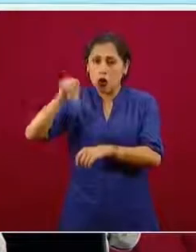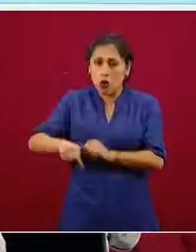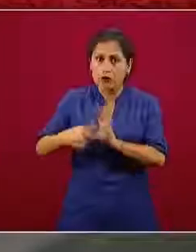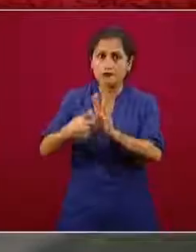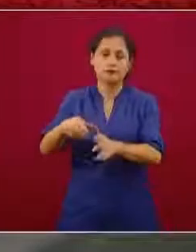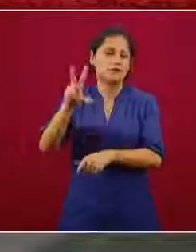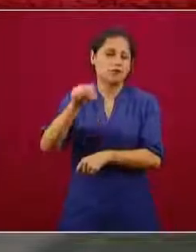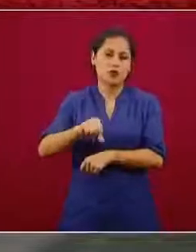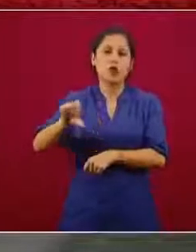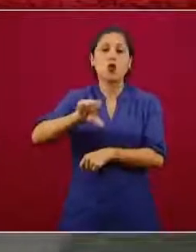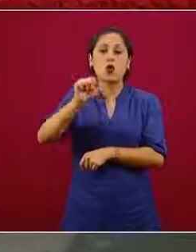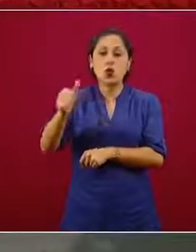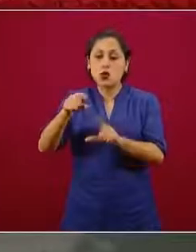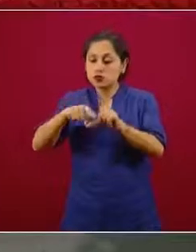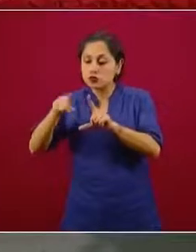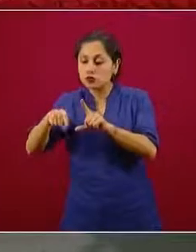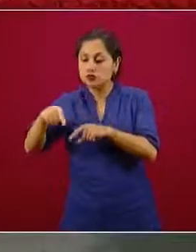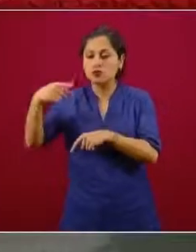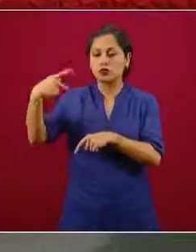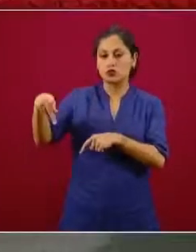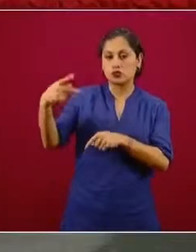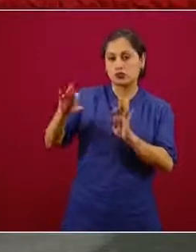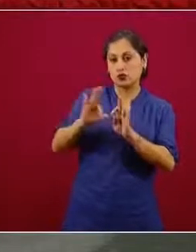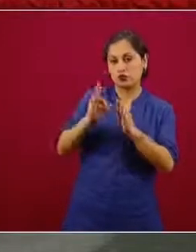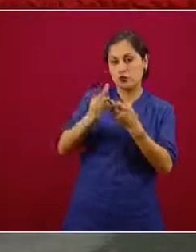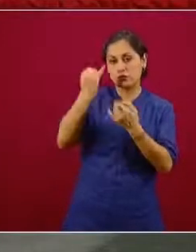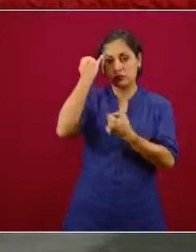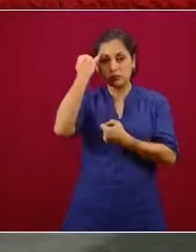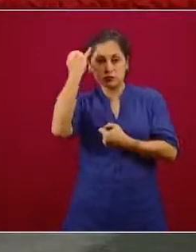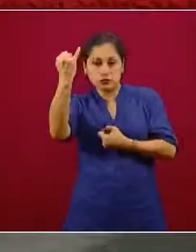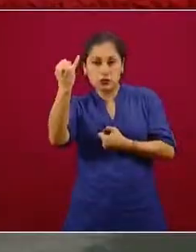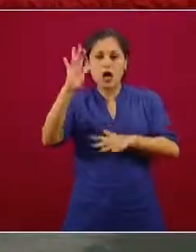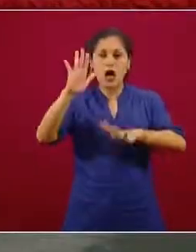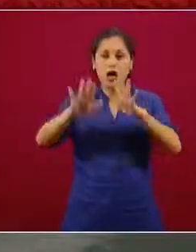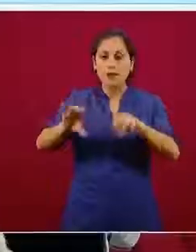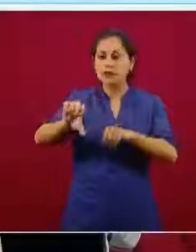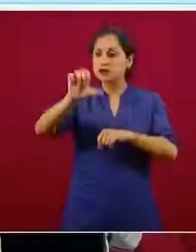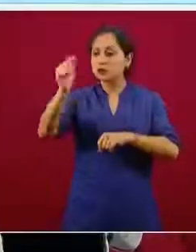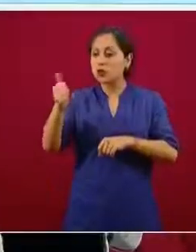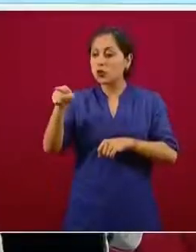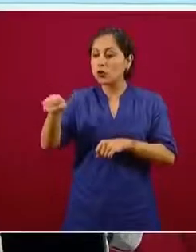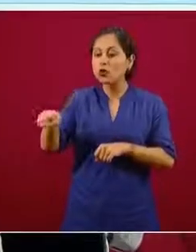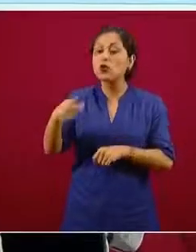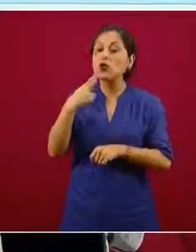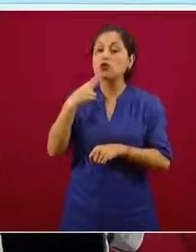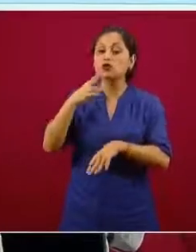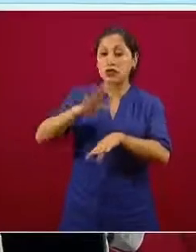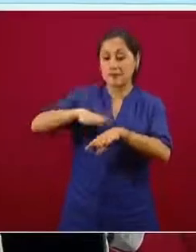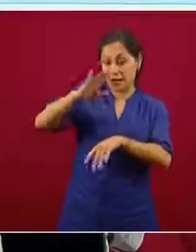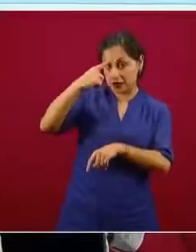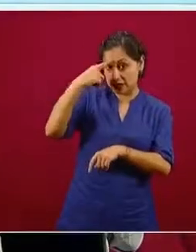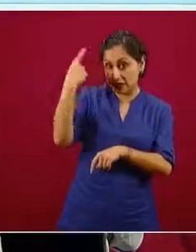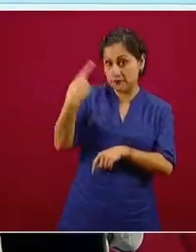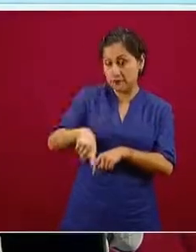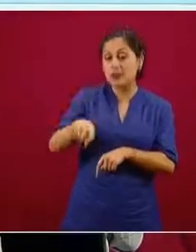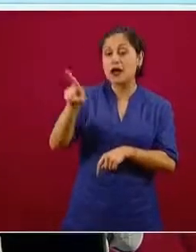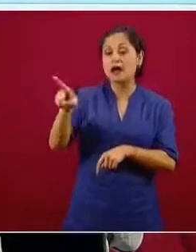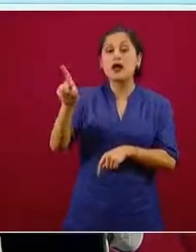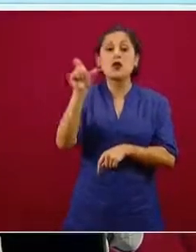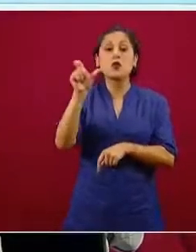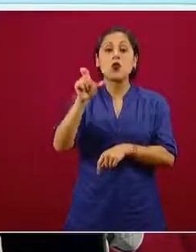modelos que son más útiles para las predicciones del periodo posterior a que se llega al punto